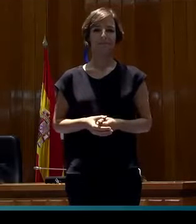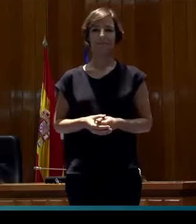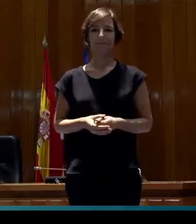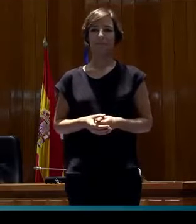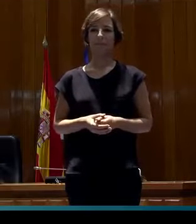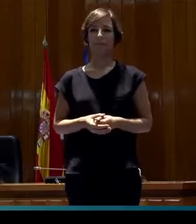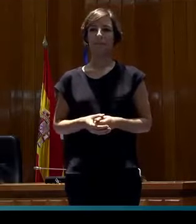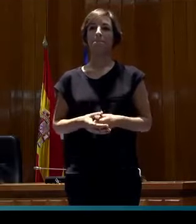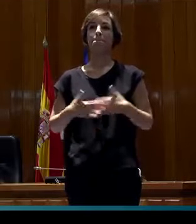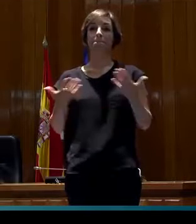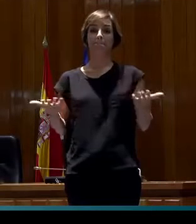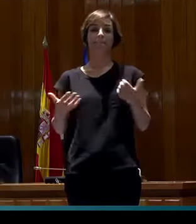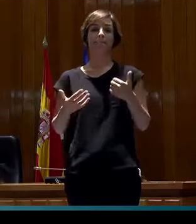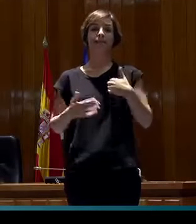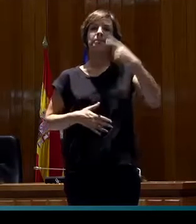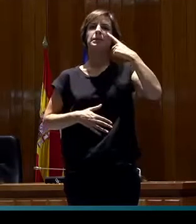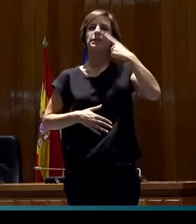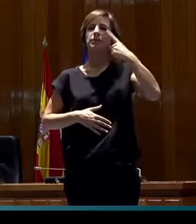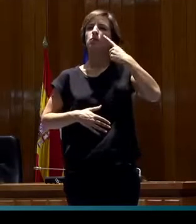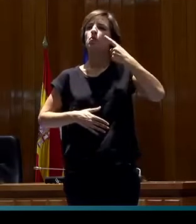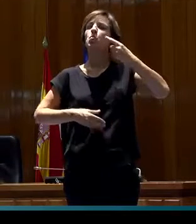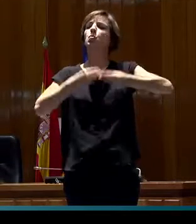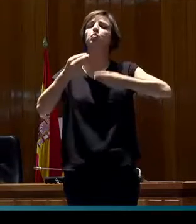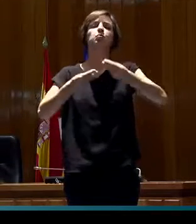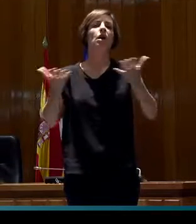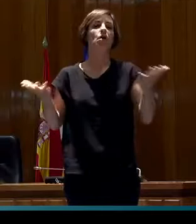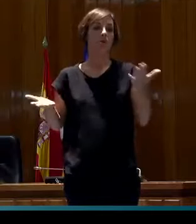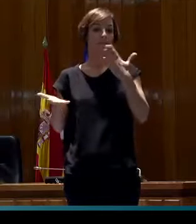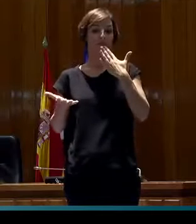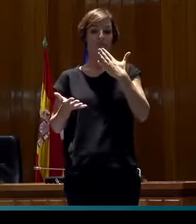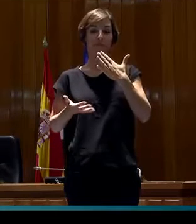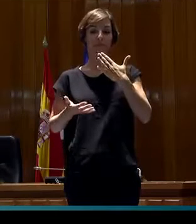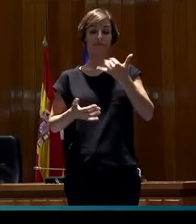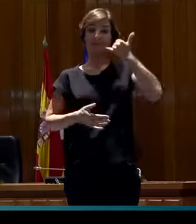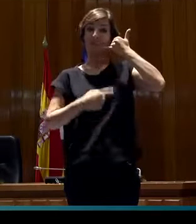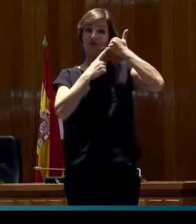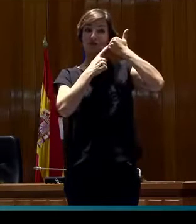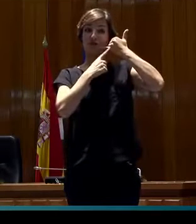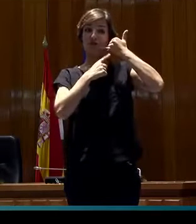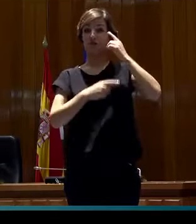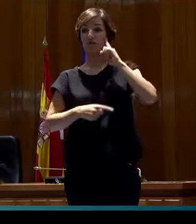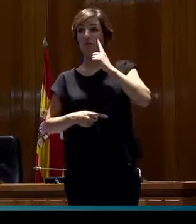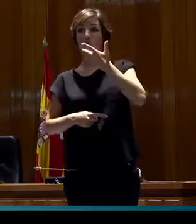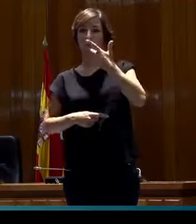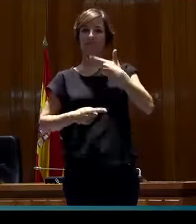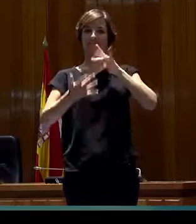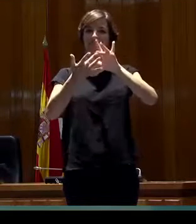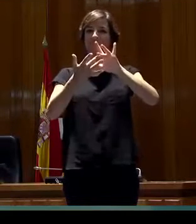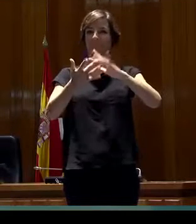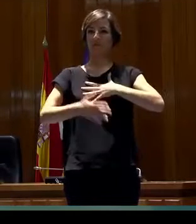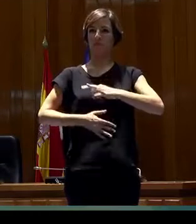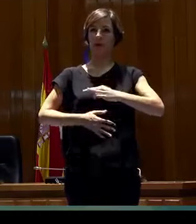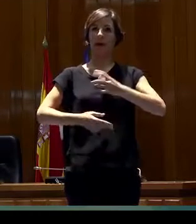Como digo, los escenarios de uso de forma general es permitir el acceso a la comunicación telefónica entre personas sordas y oyentes